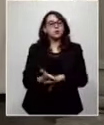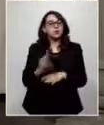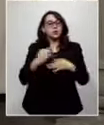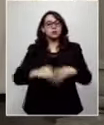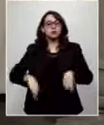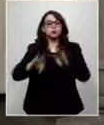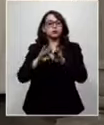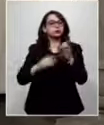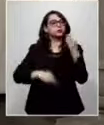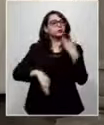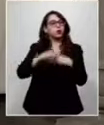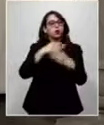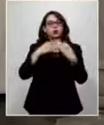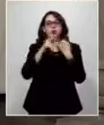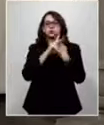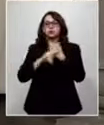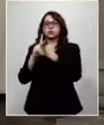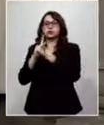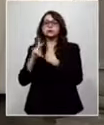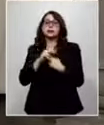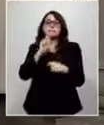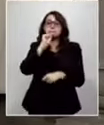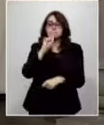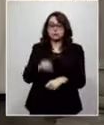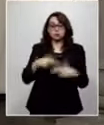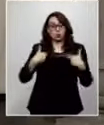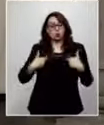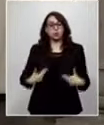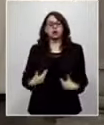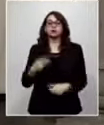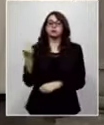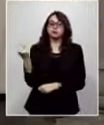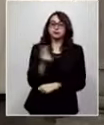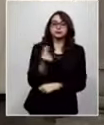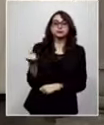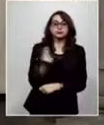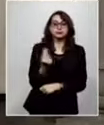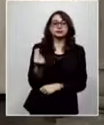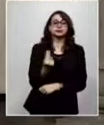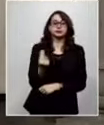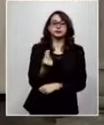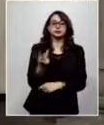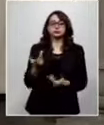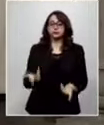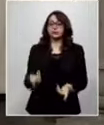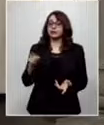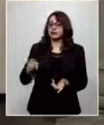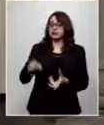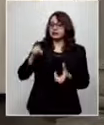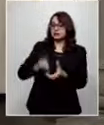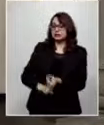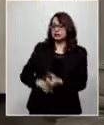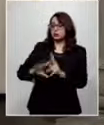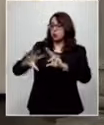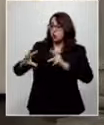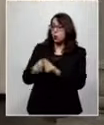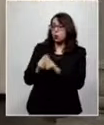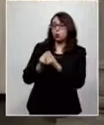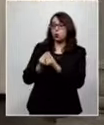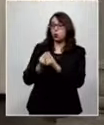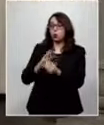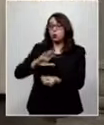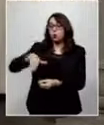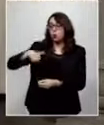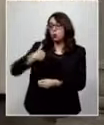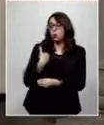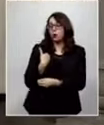decir yo que para la vida de la propia humanidad. En estos acervos se contiene